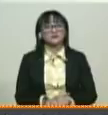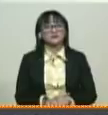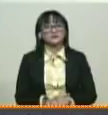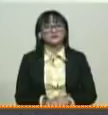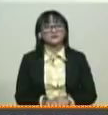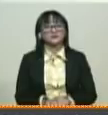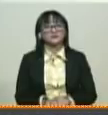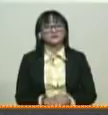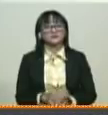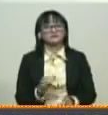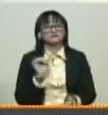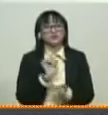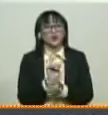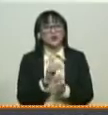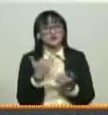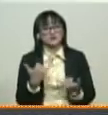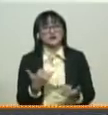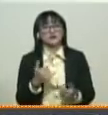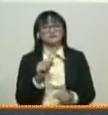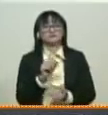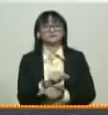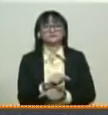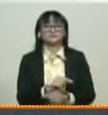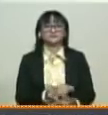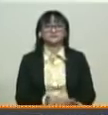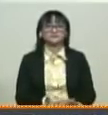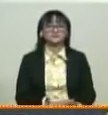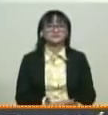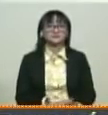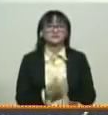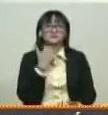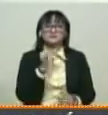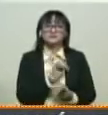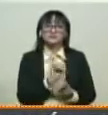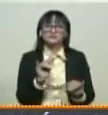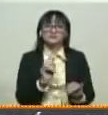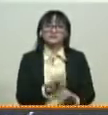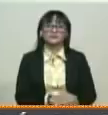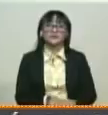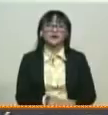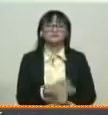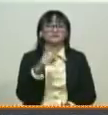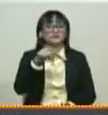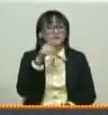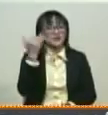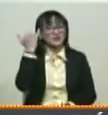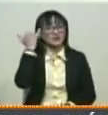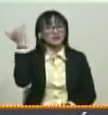de aprehensión. Ya para terminar, para que tengan ustedes una idea